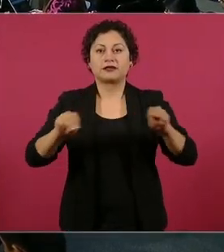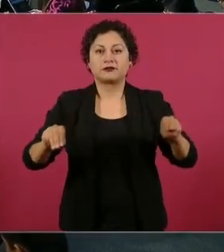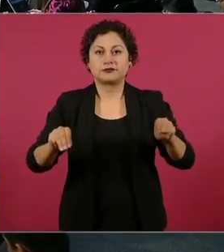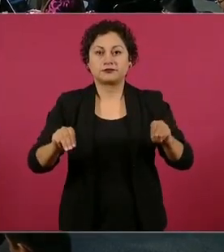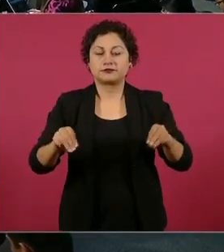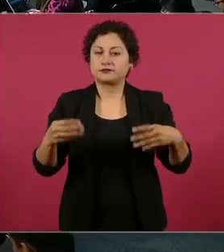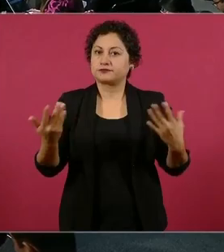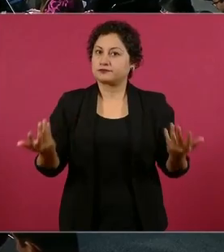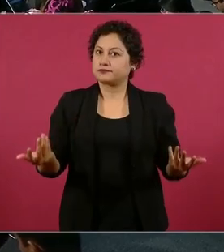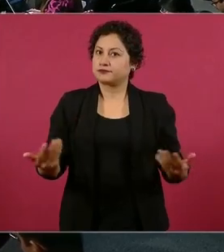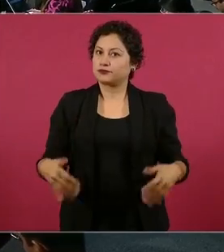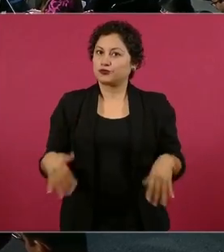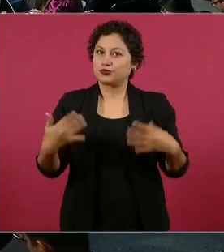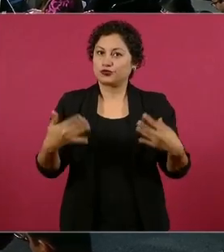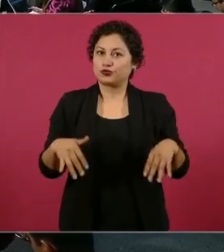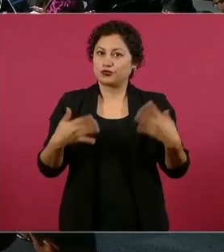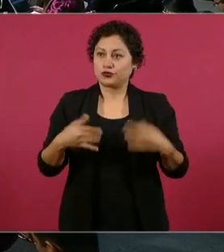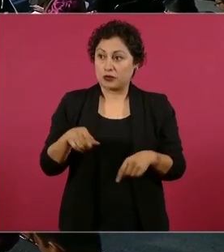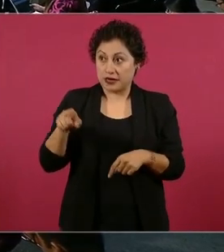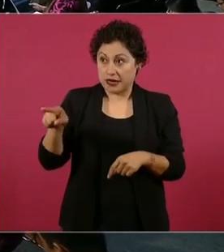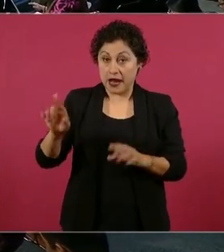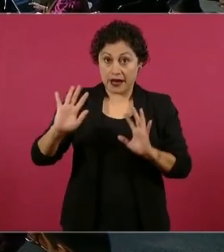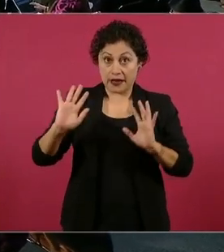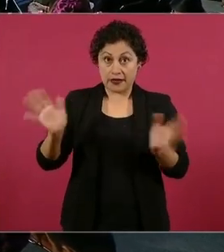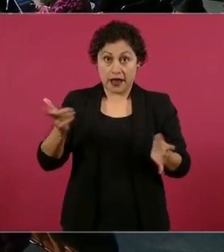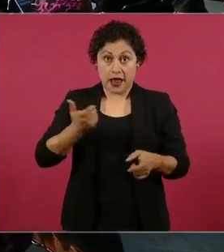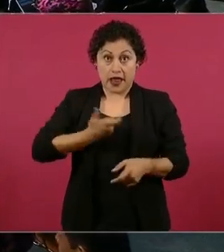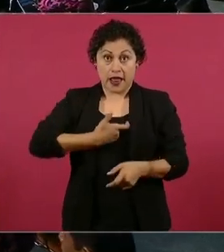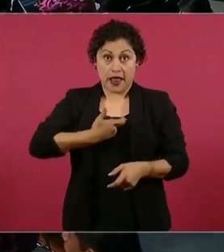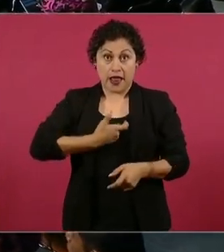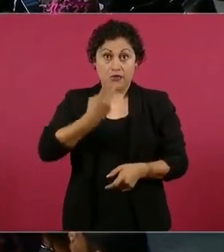O sea, ya él lleva ya 2.